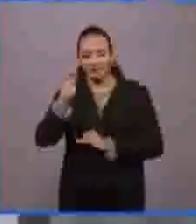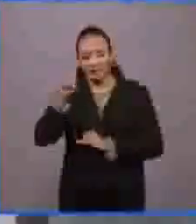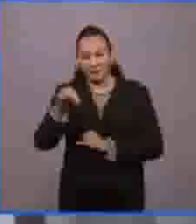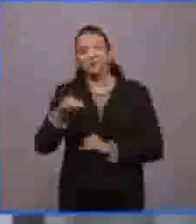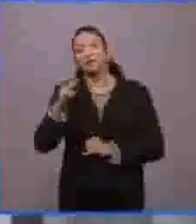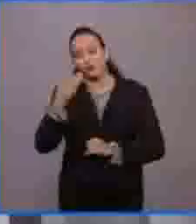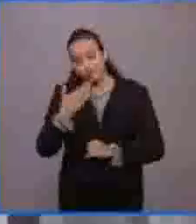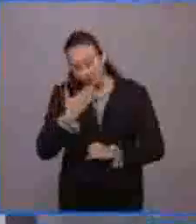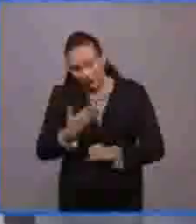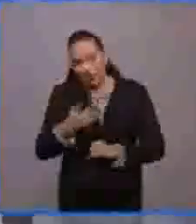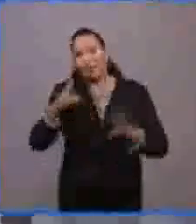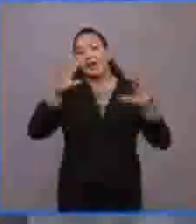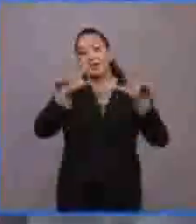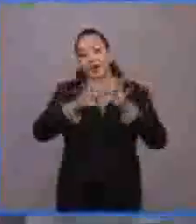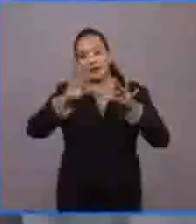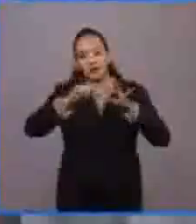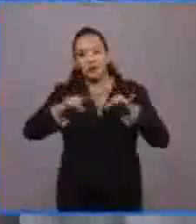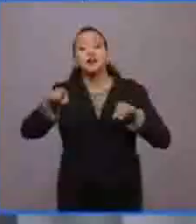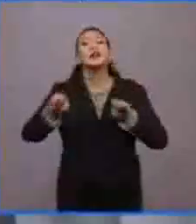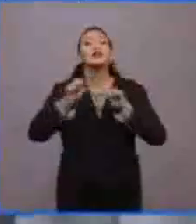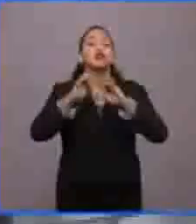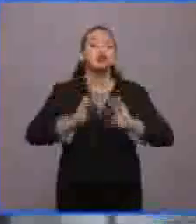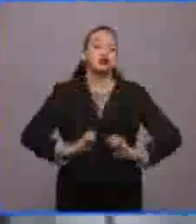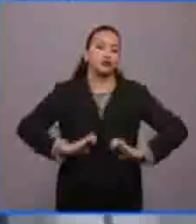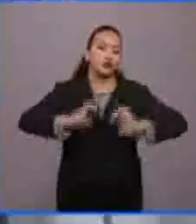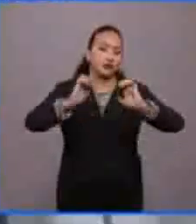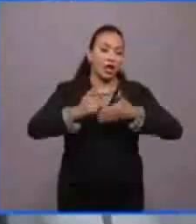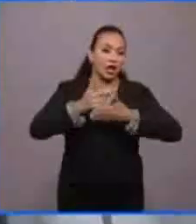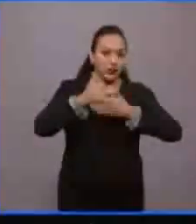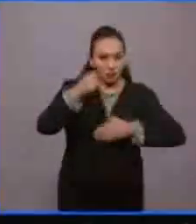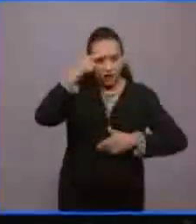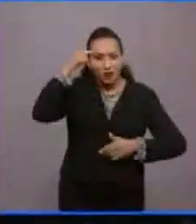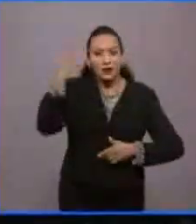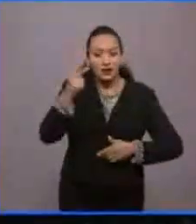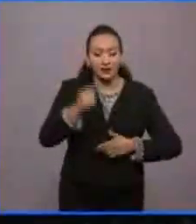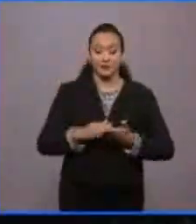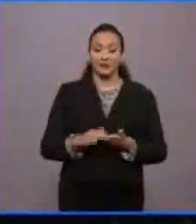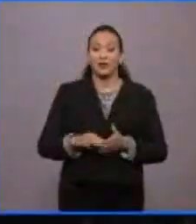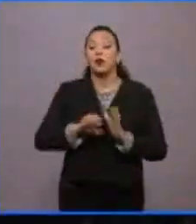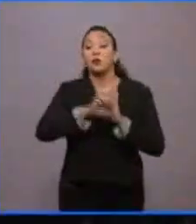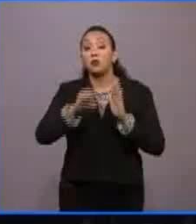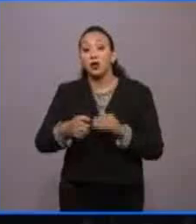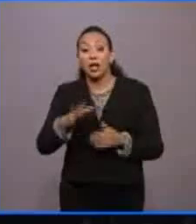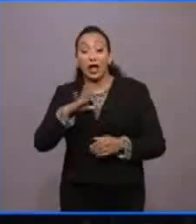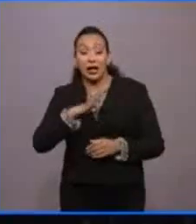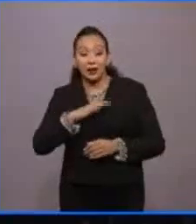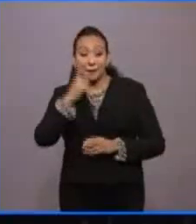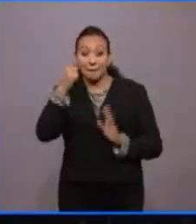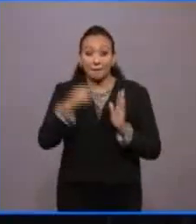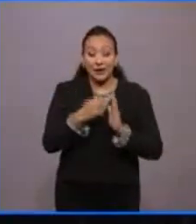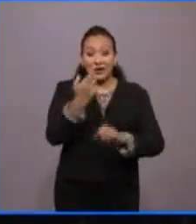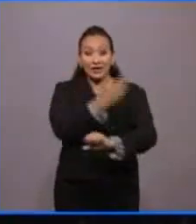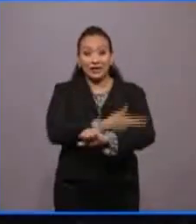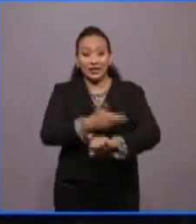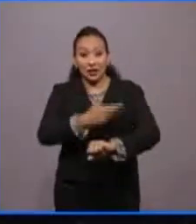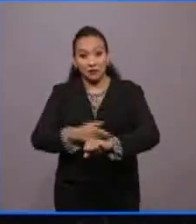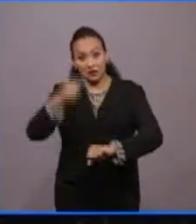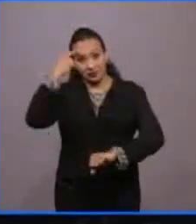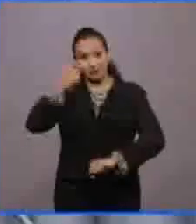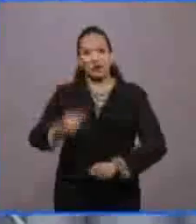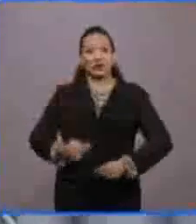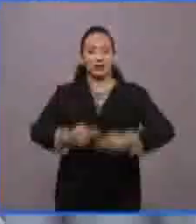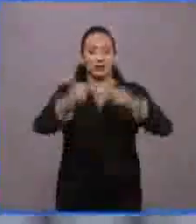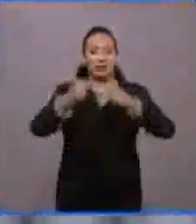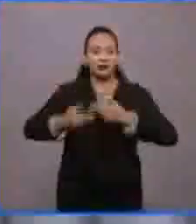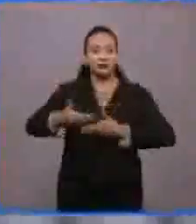Federal con autonomía técnica y operativa. Durante su gestión, ha conocido de poco más de 1,000 procesos de concurso mercantil,